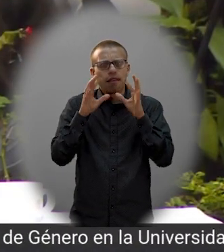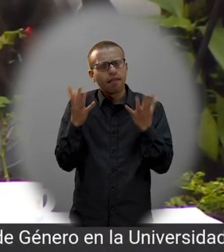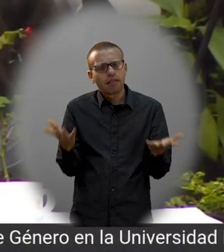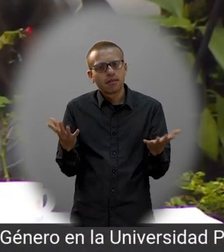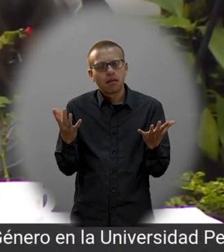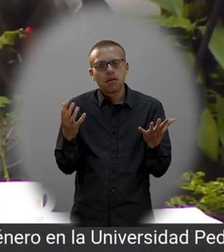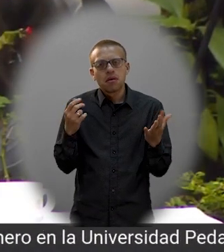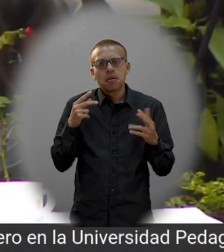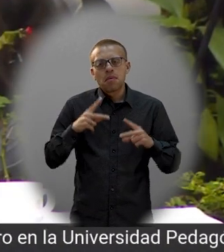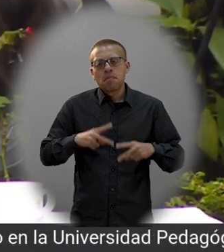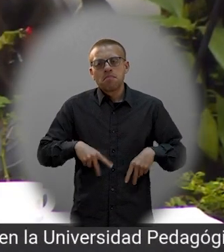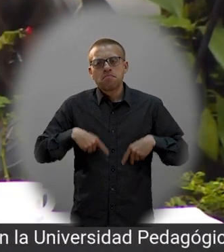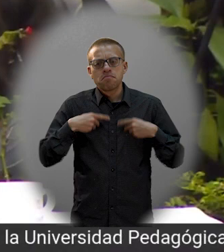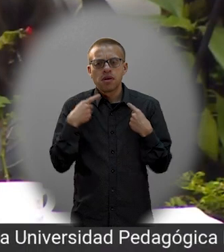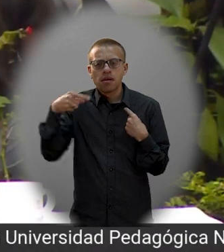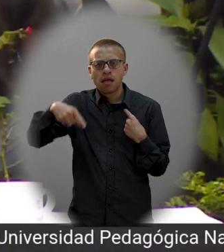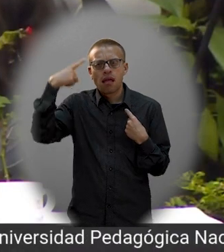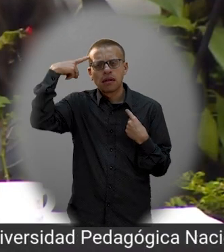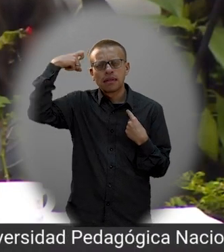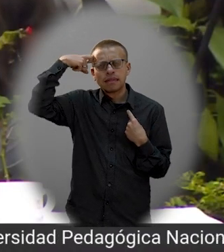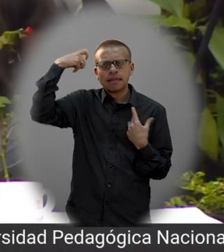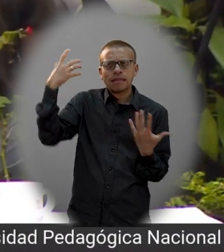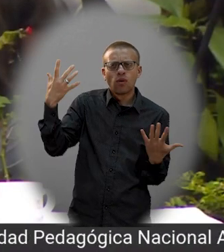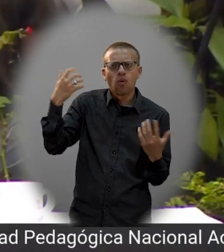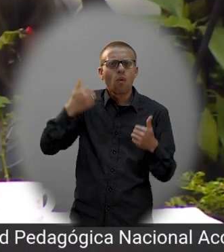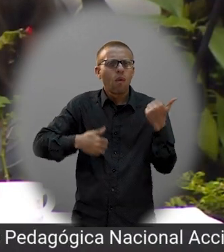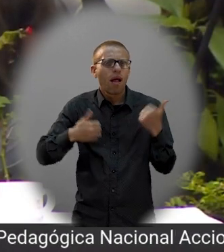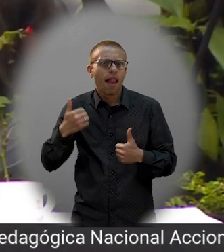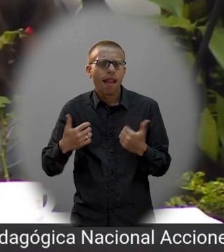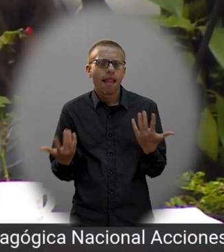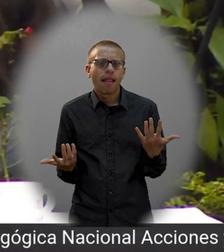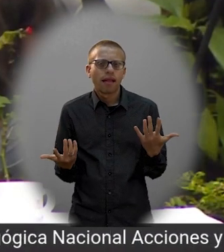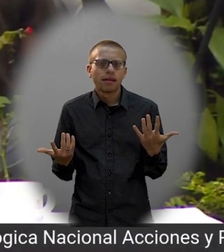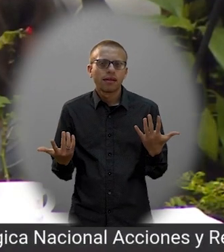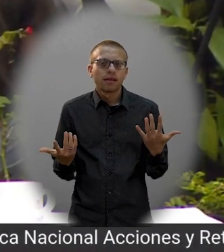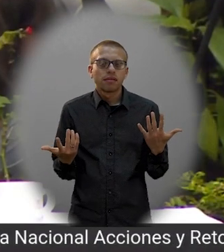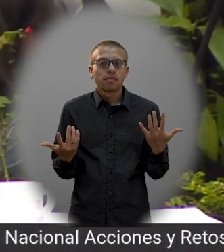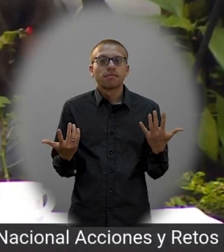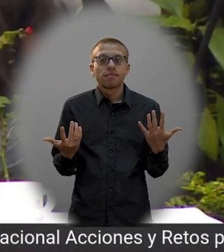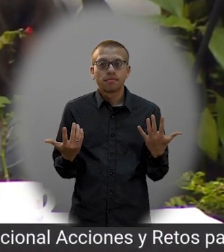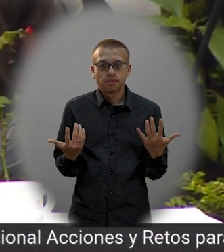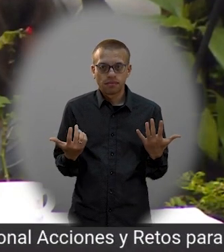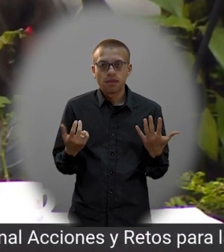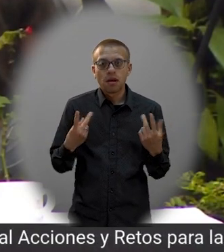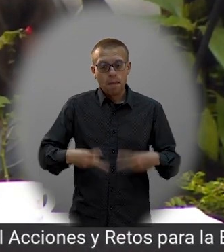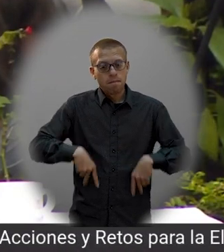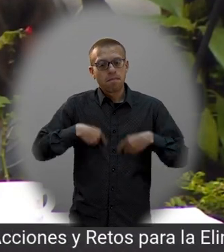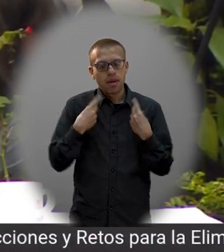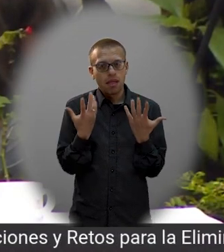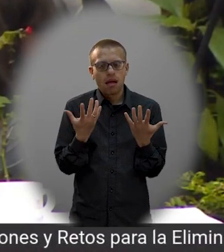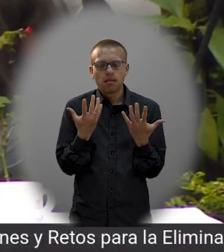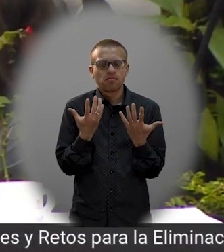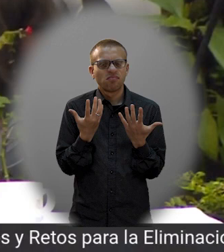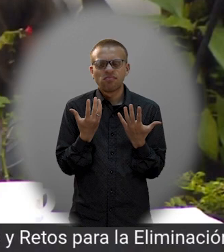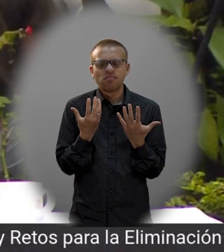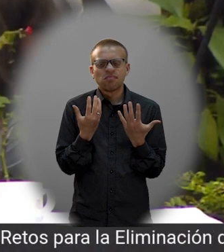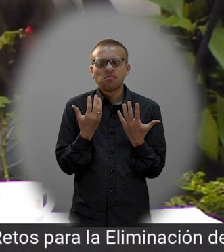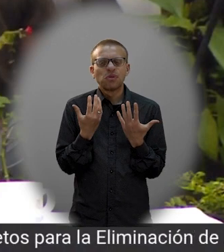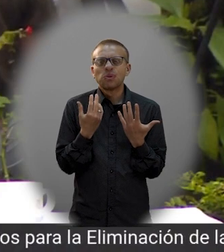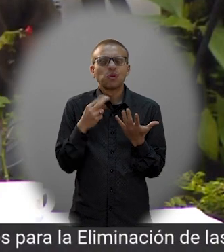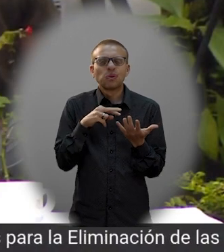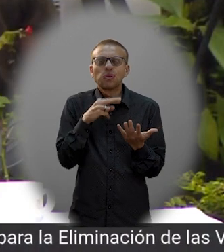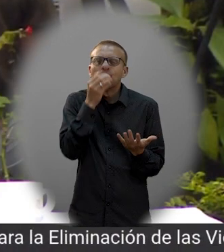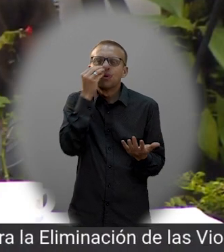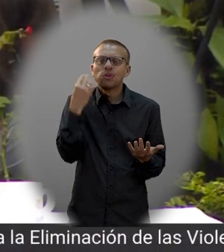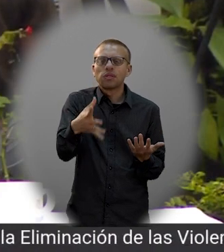corre riesgo en esta universidad. ¿Cuáles son esas vidas que no son tratadas como vidas vivibles, como vidas dignas